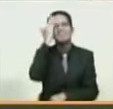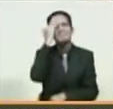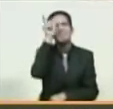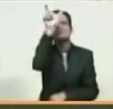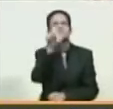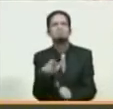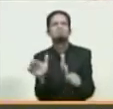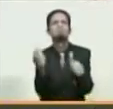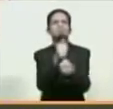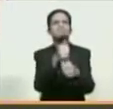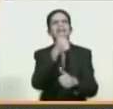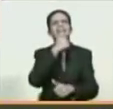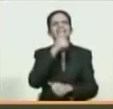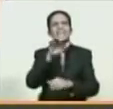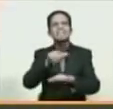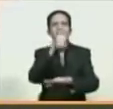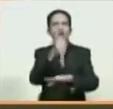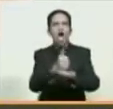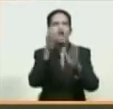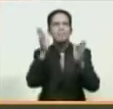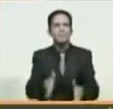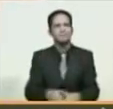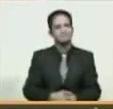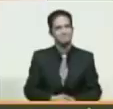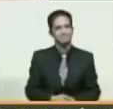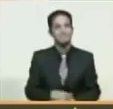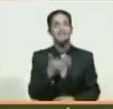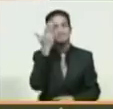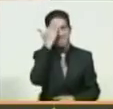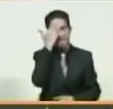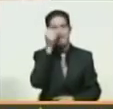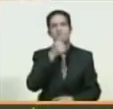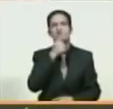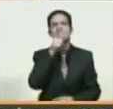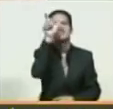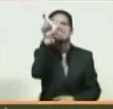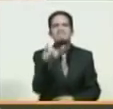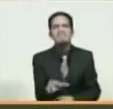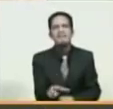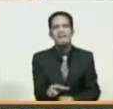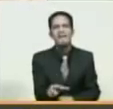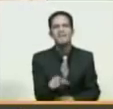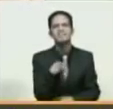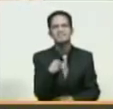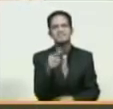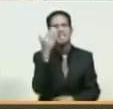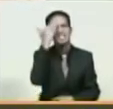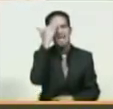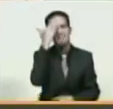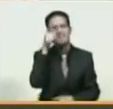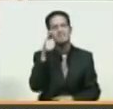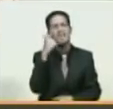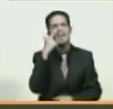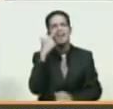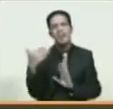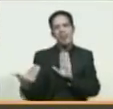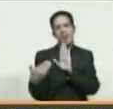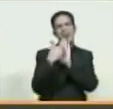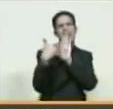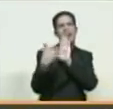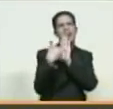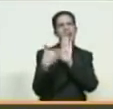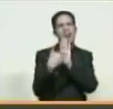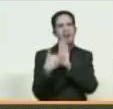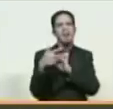son los responsables, sabemos quiénes son los culpables del cerco económico y financiero